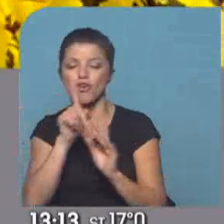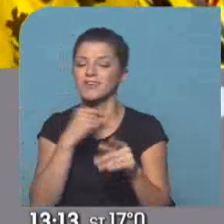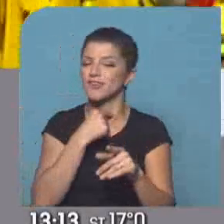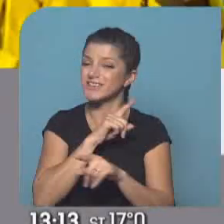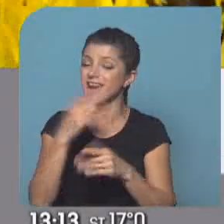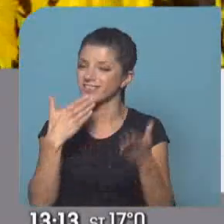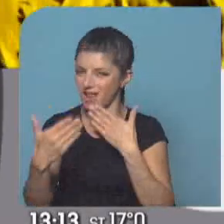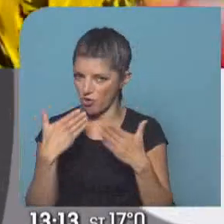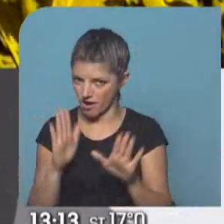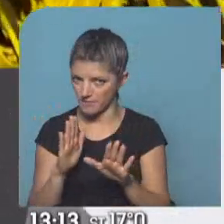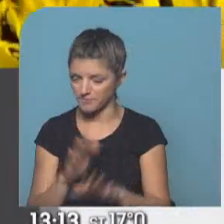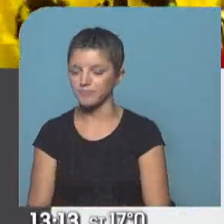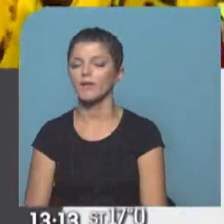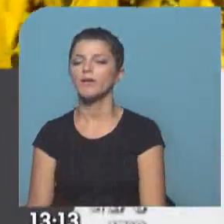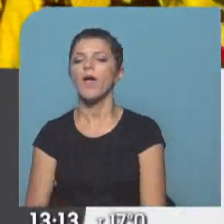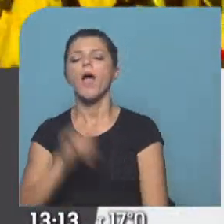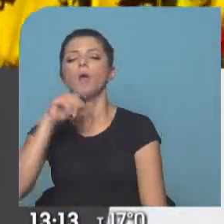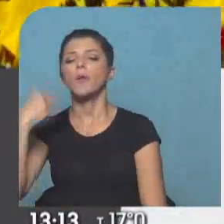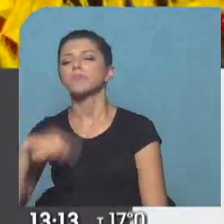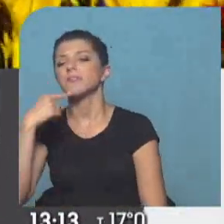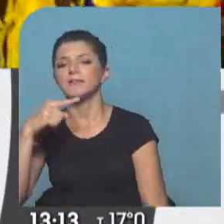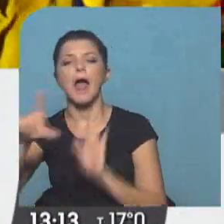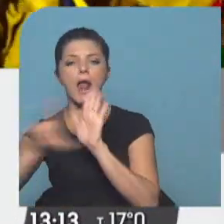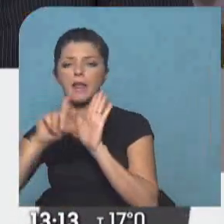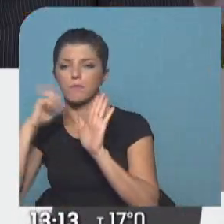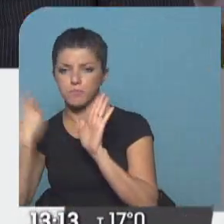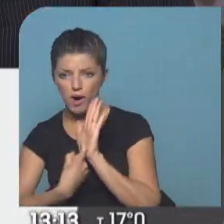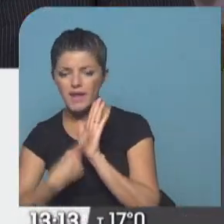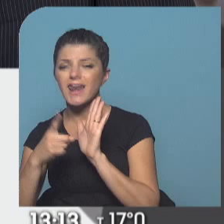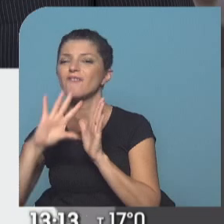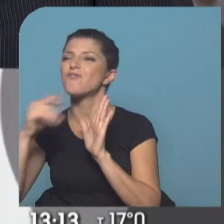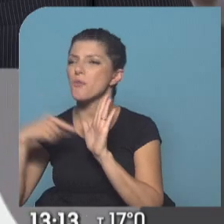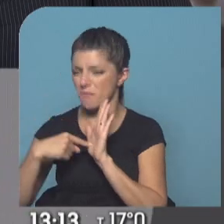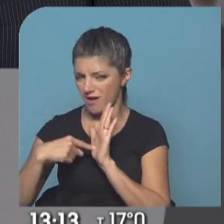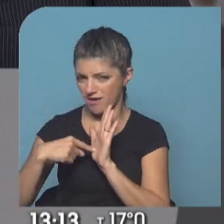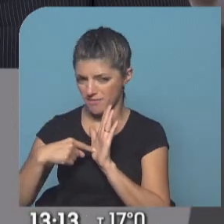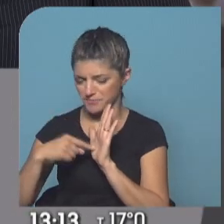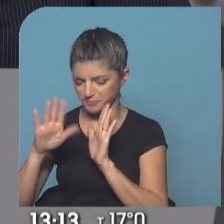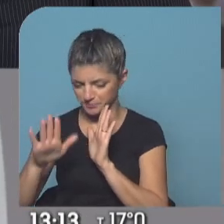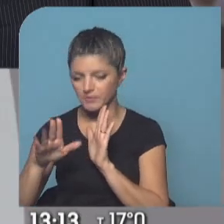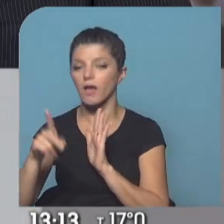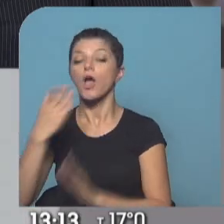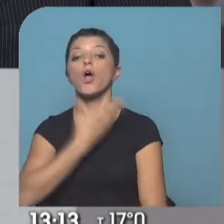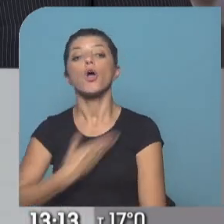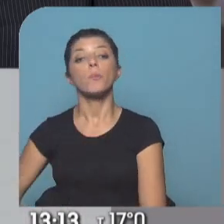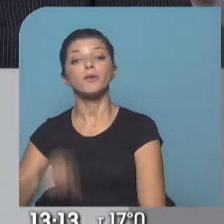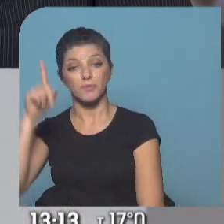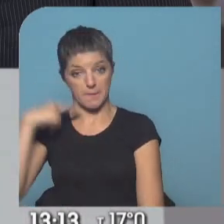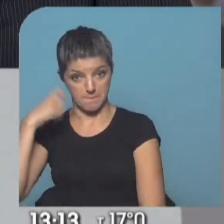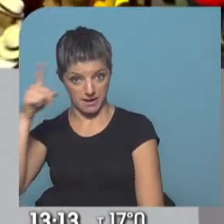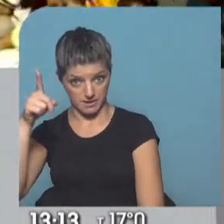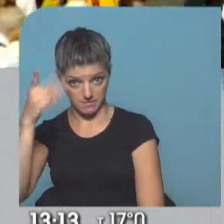son ilegales es por cómo está armada la legislación. Es decir, el gobierno español, el